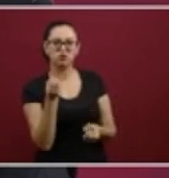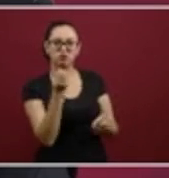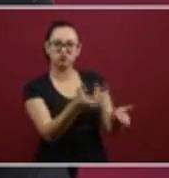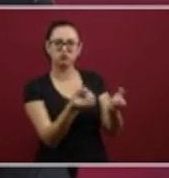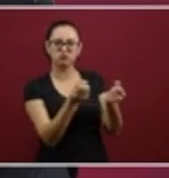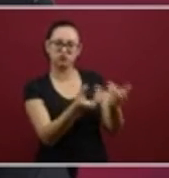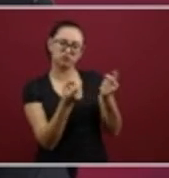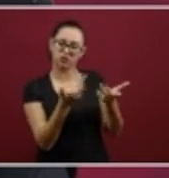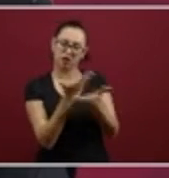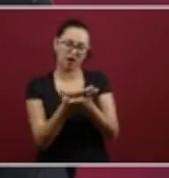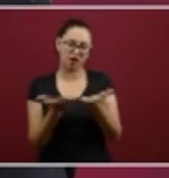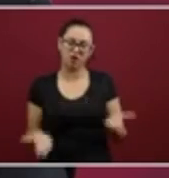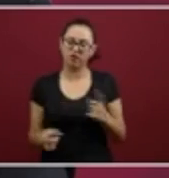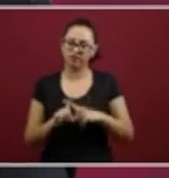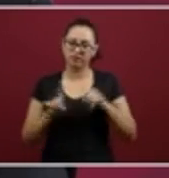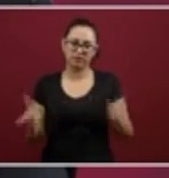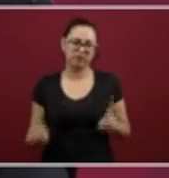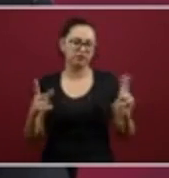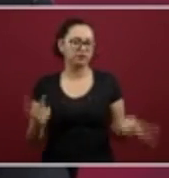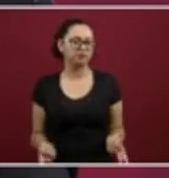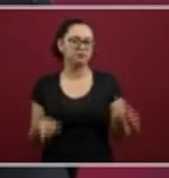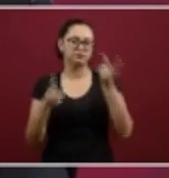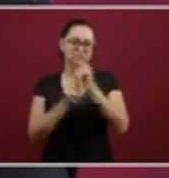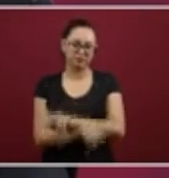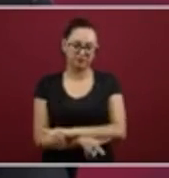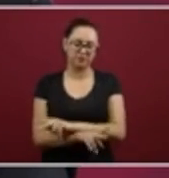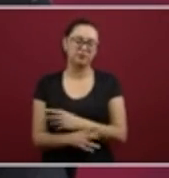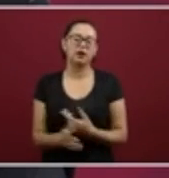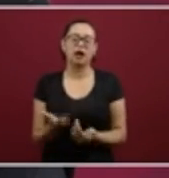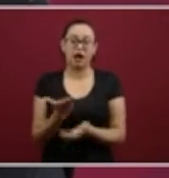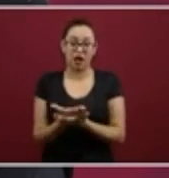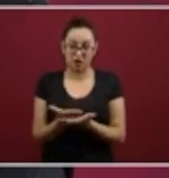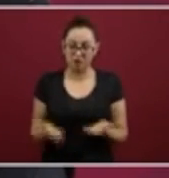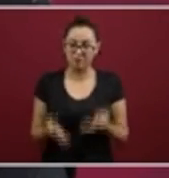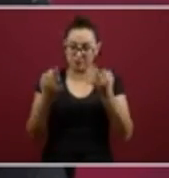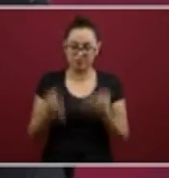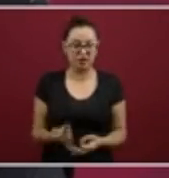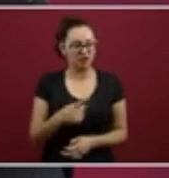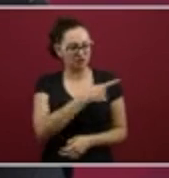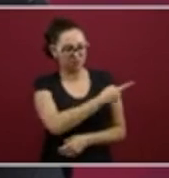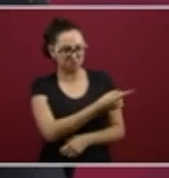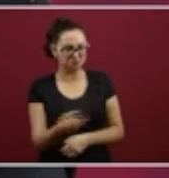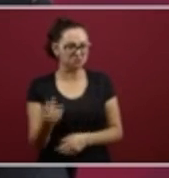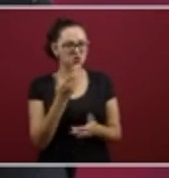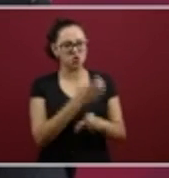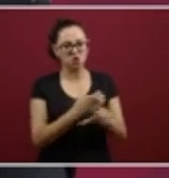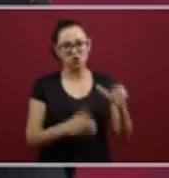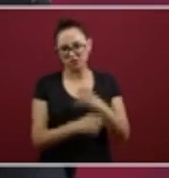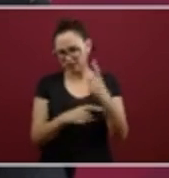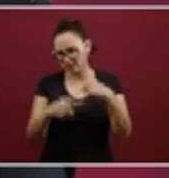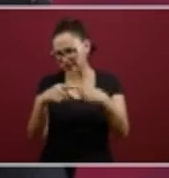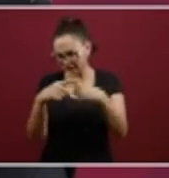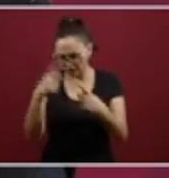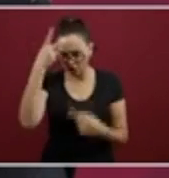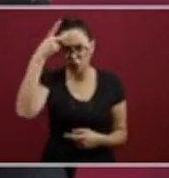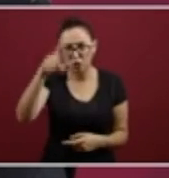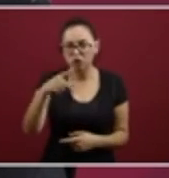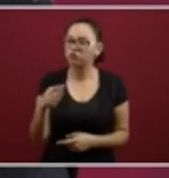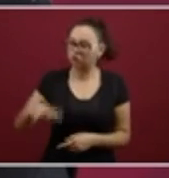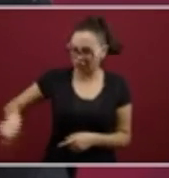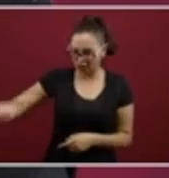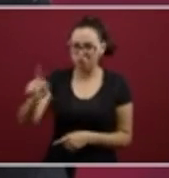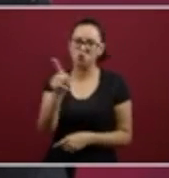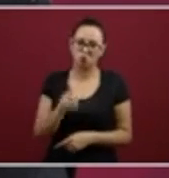es darle puntualmente, devolverle a la sociedad, al pueblo, que es el legítimo dueño de estos recursos, devolvérselos, pero de forma